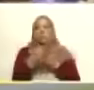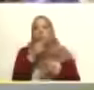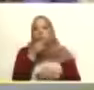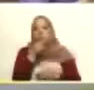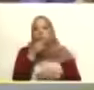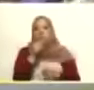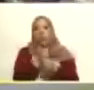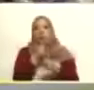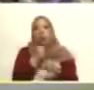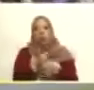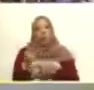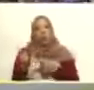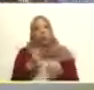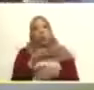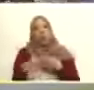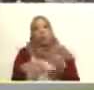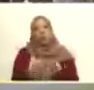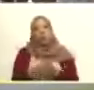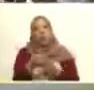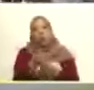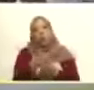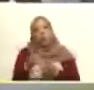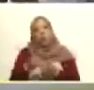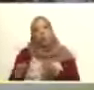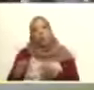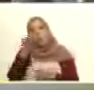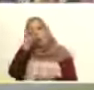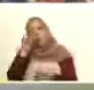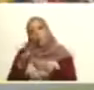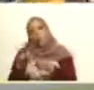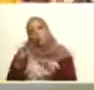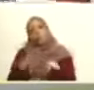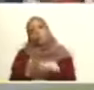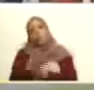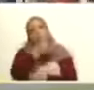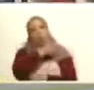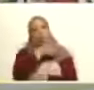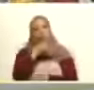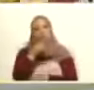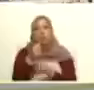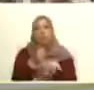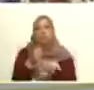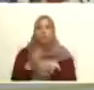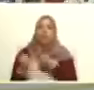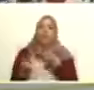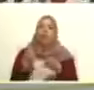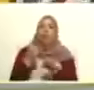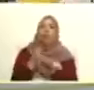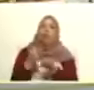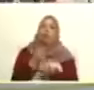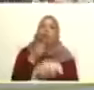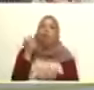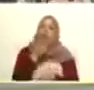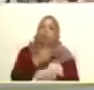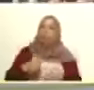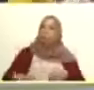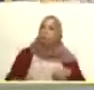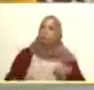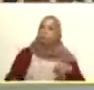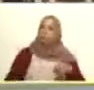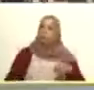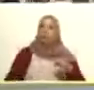ha intentado por todos los medios cumplirle a sus dueños de la ExxonMobil, será el primer gran derrotado, el presidente de